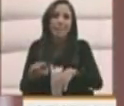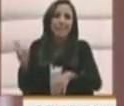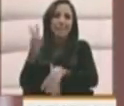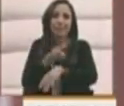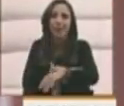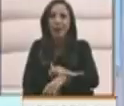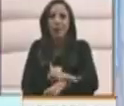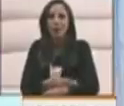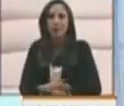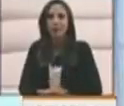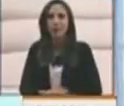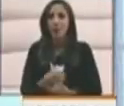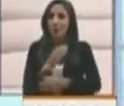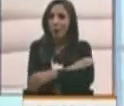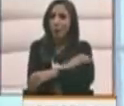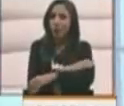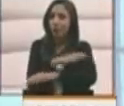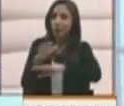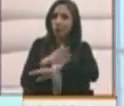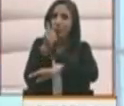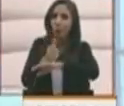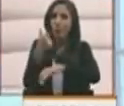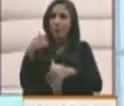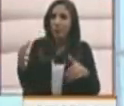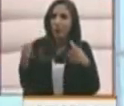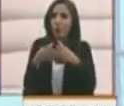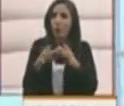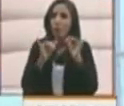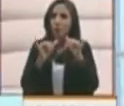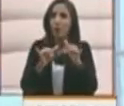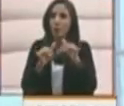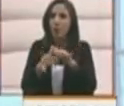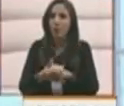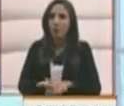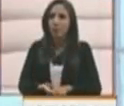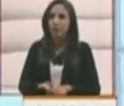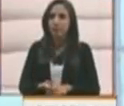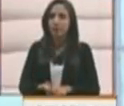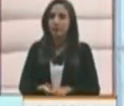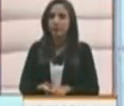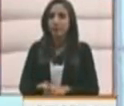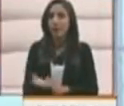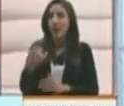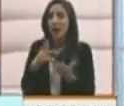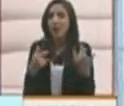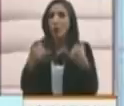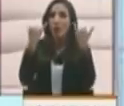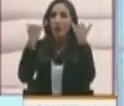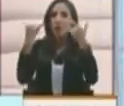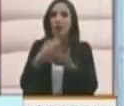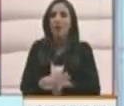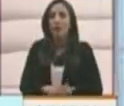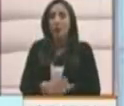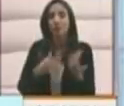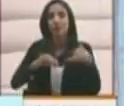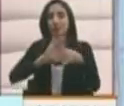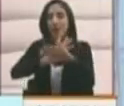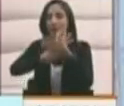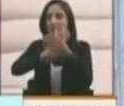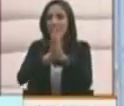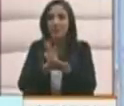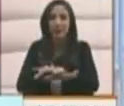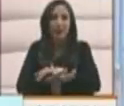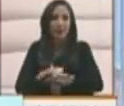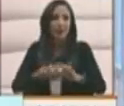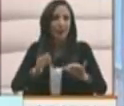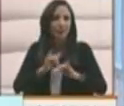asesinos que hacen parte de un proyecto colonial que quiere acabar